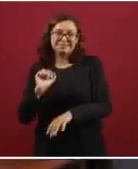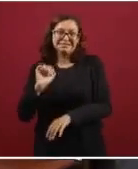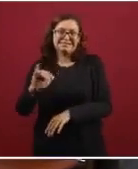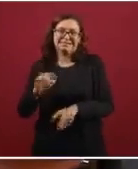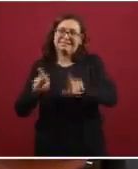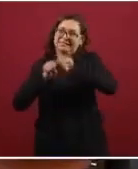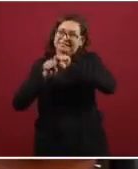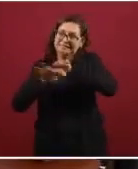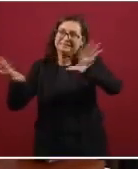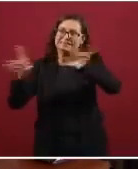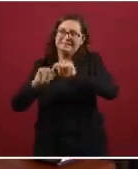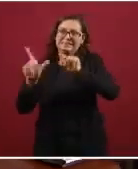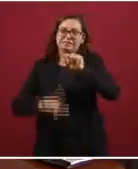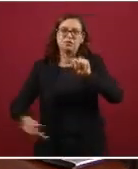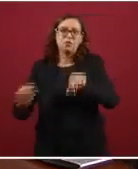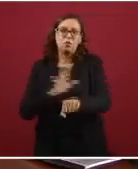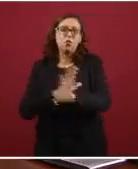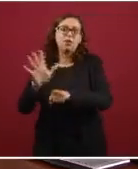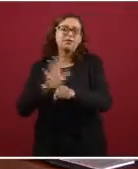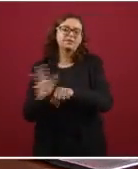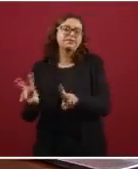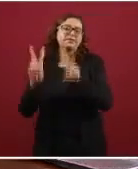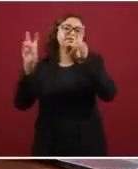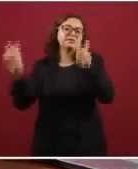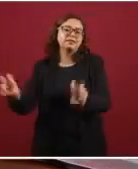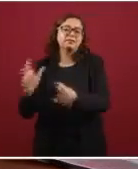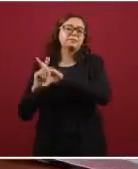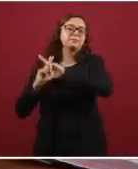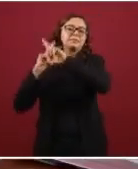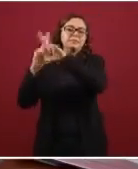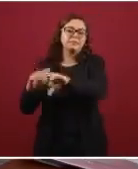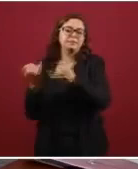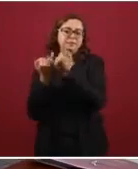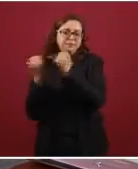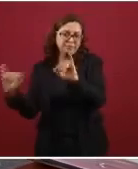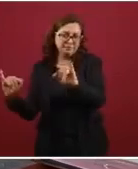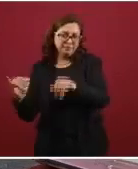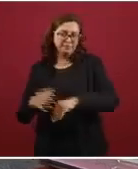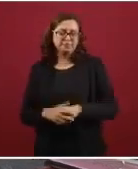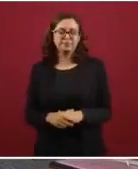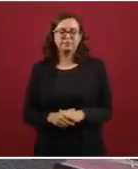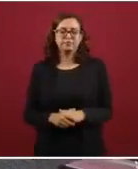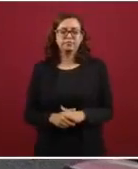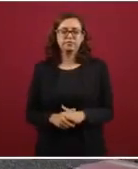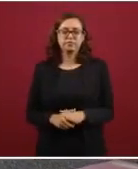Ahí también les adelanto. No va a ser igual